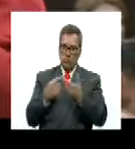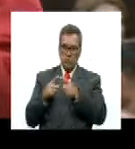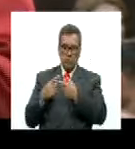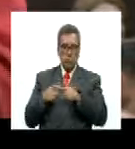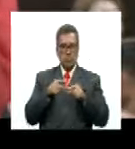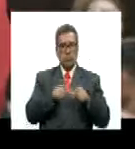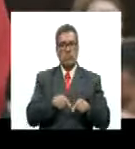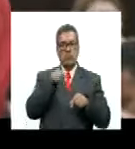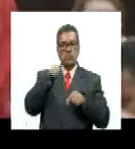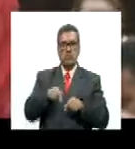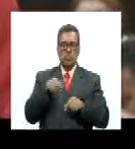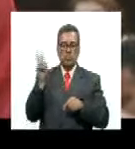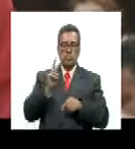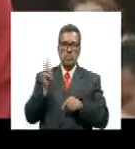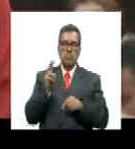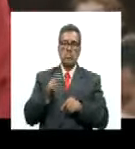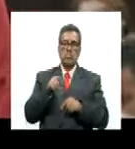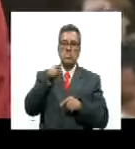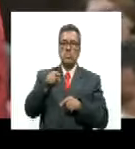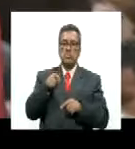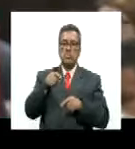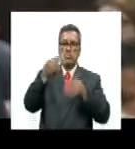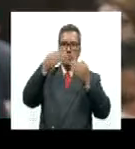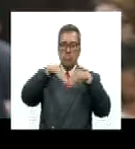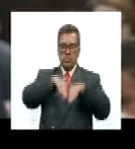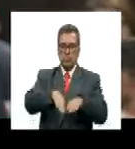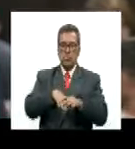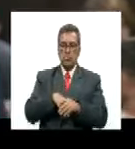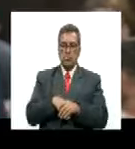y allí Venezuela insertada,